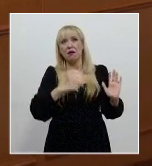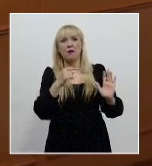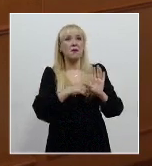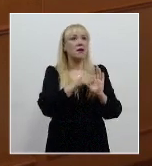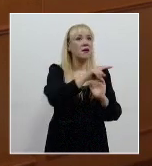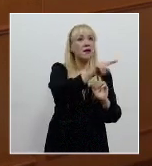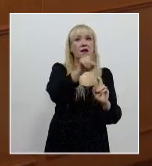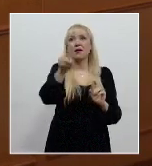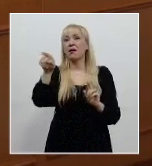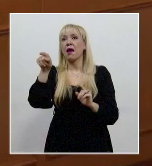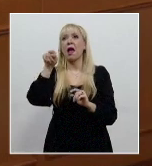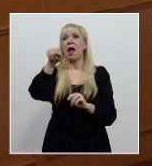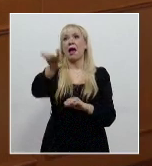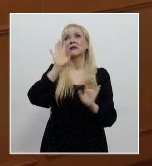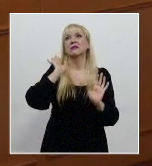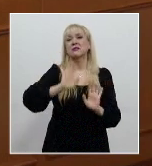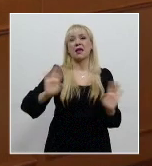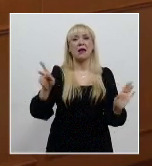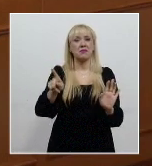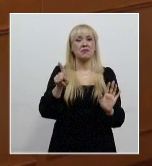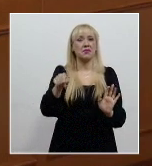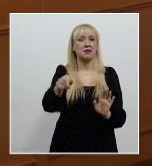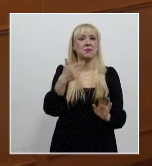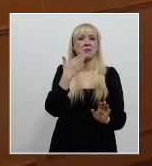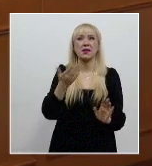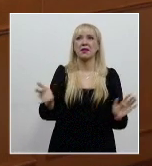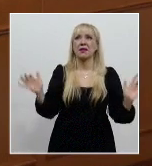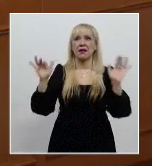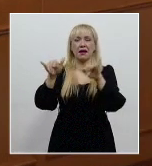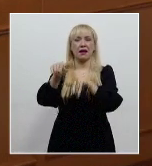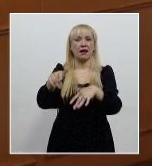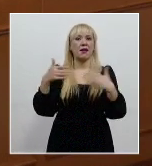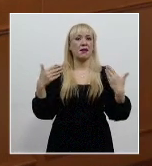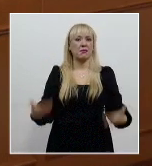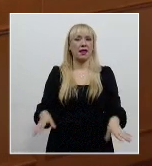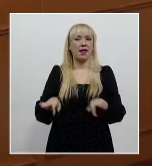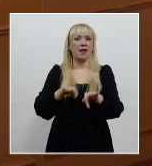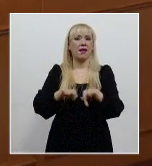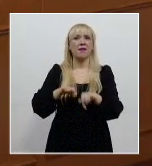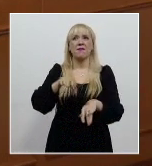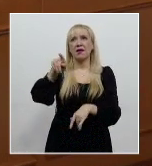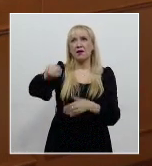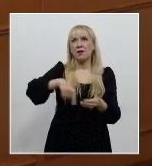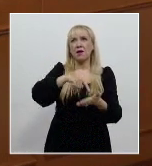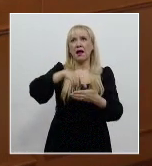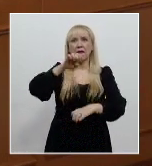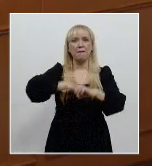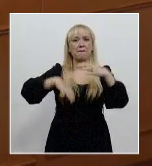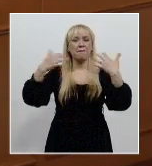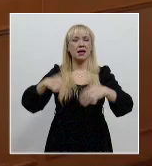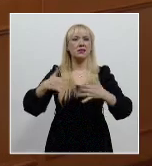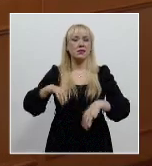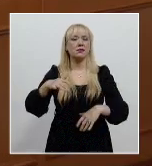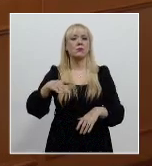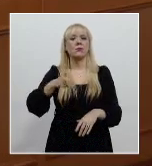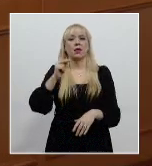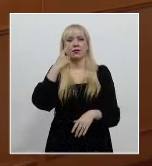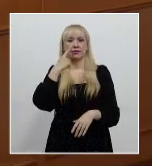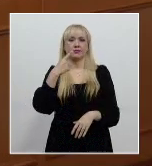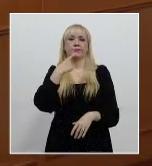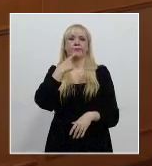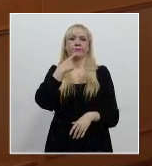es una instalación cubierta, y eso ha hecho que hemos recibido o visto públicamente denuncias de